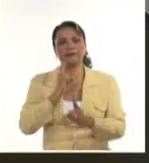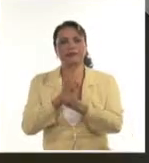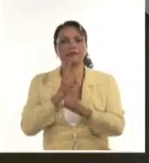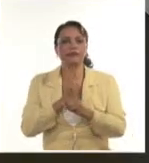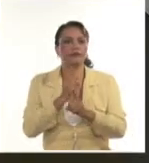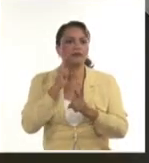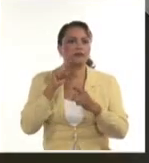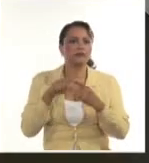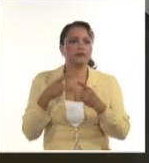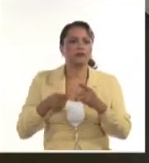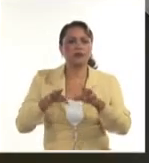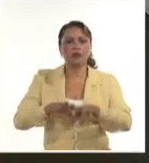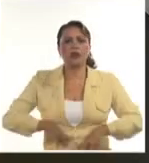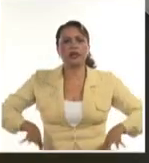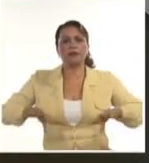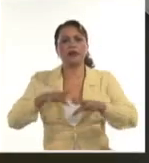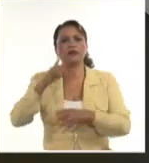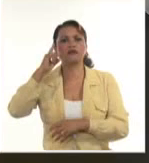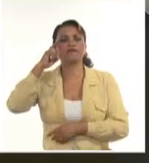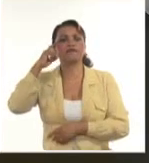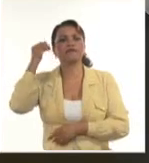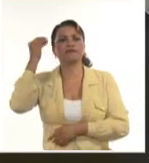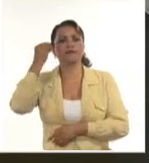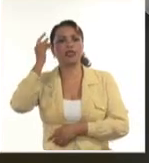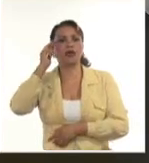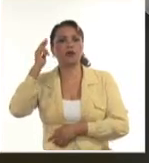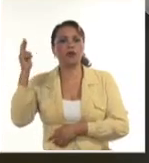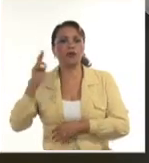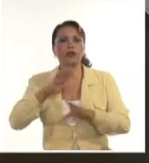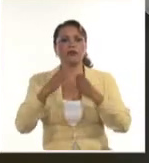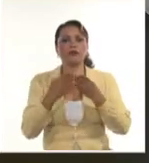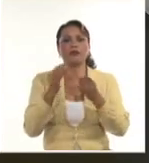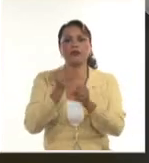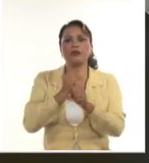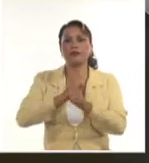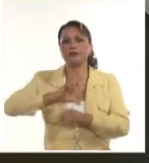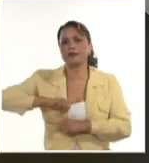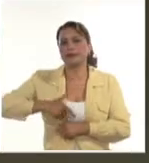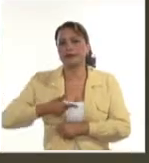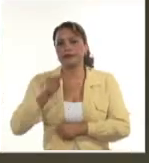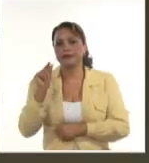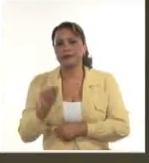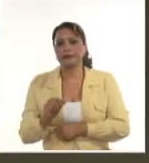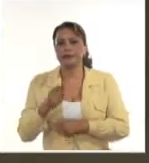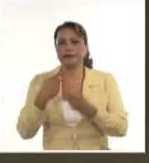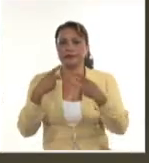constituyó espacio para hacer memoria y destacar el quehacer de artistas e intelectuales.